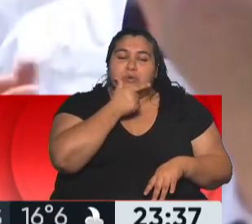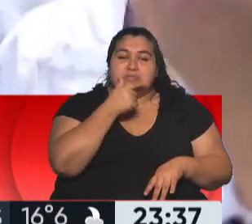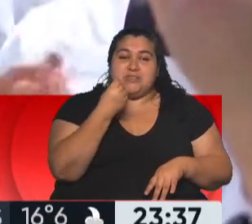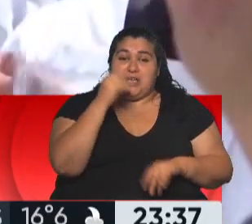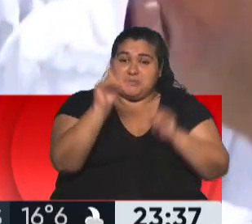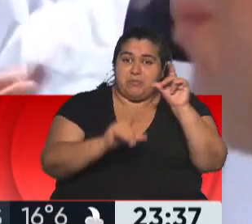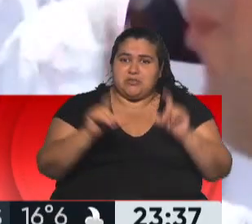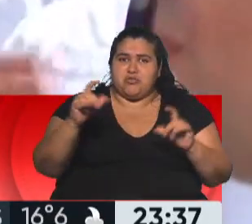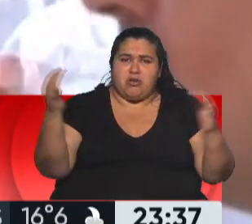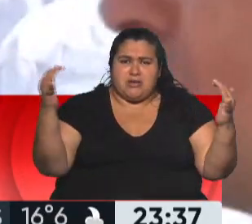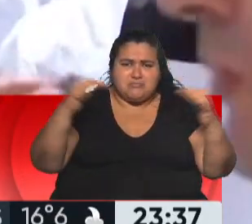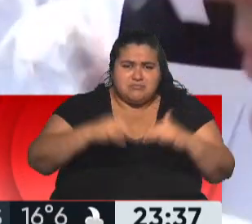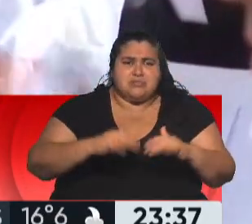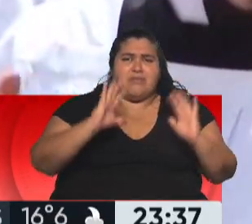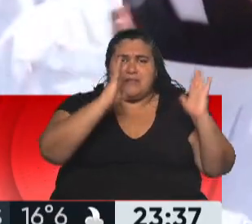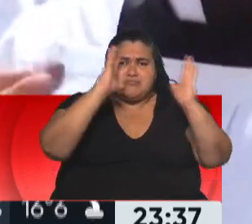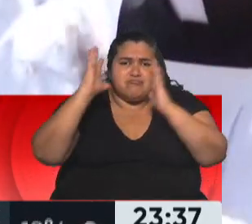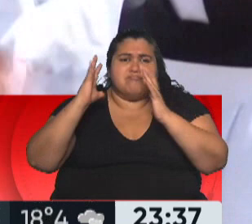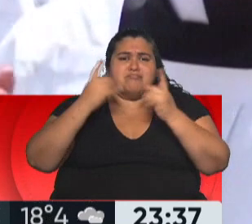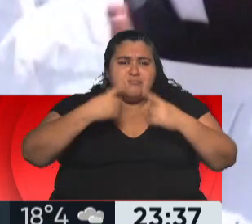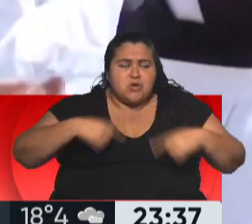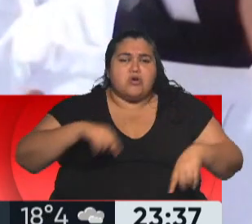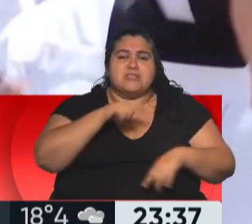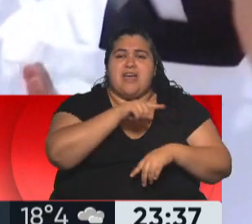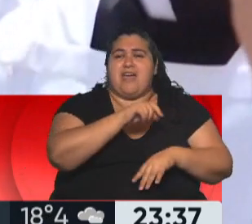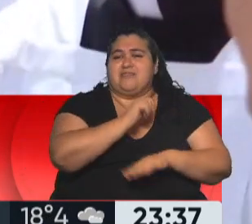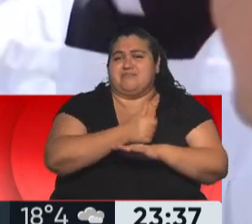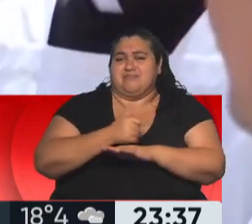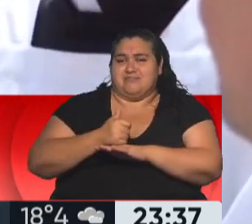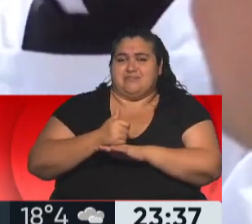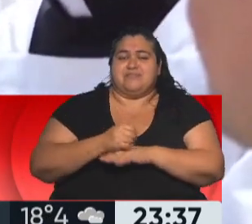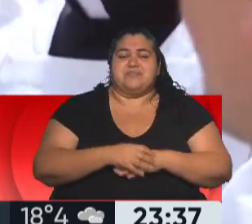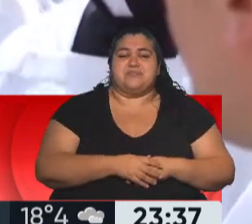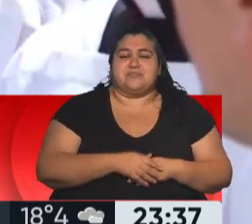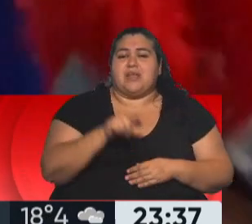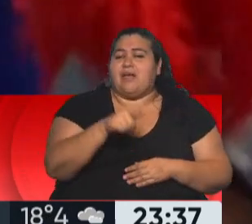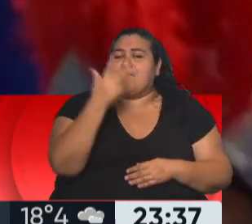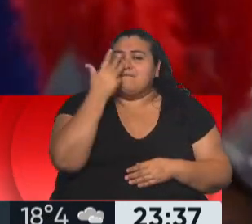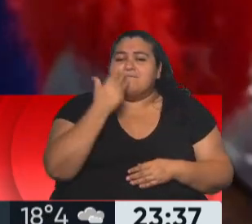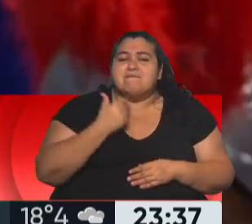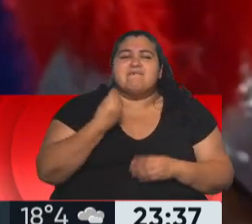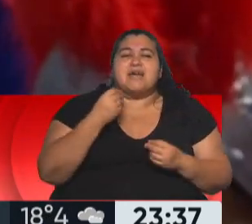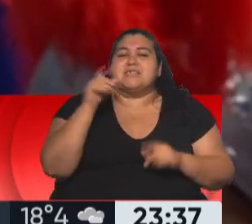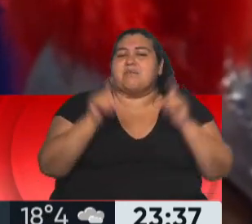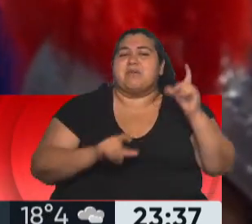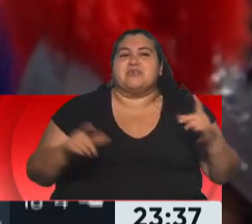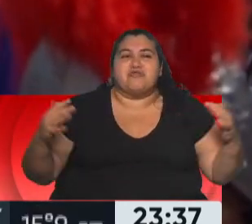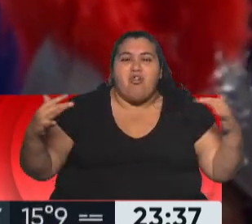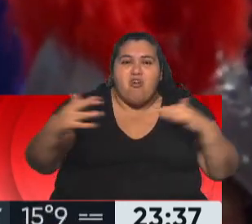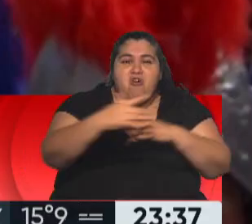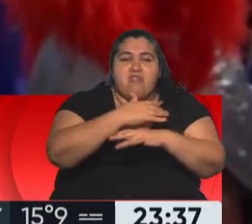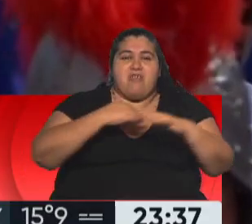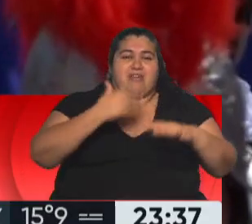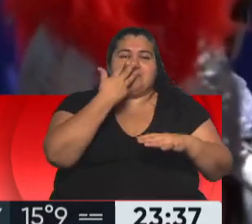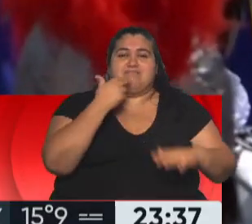vivaban y felicitaban. Esto lo hizo a bordo del Papa Móvil. Lo que a él le gustaba, estar en medio de la multitud, en medio del pueblo, por